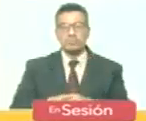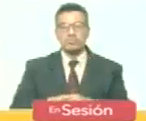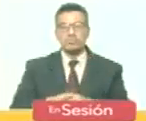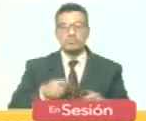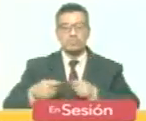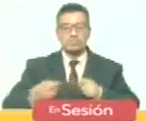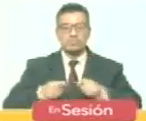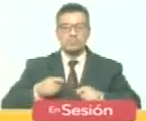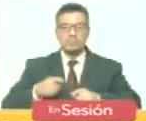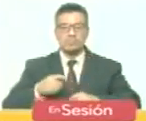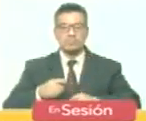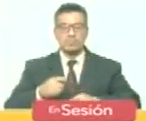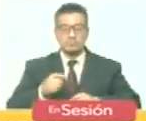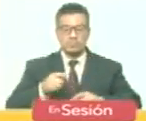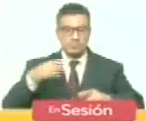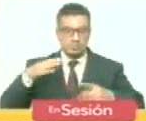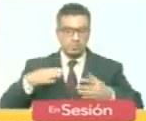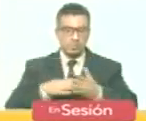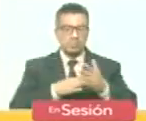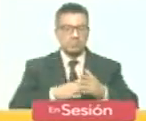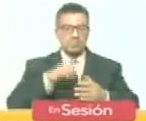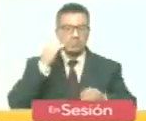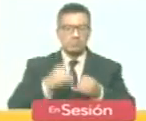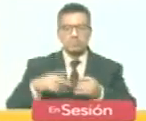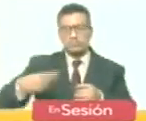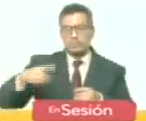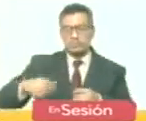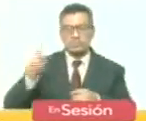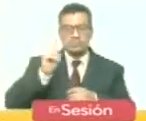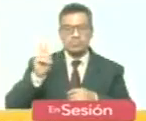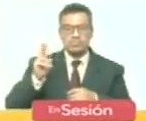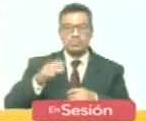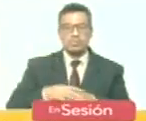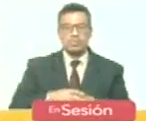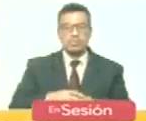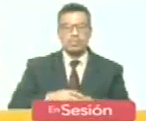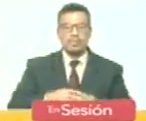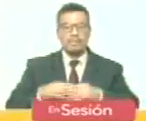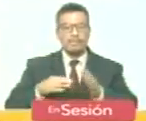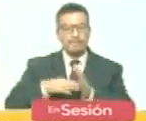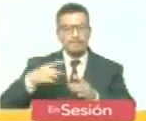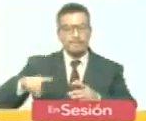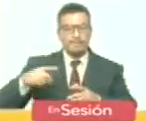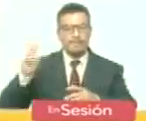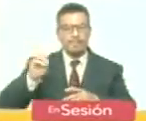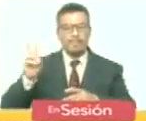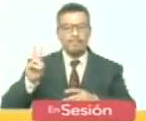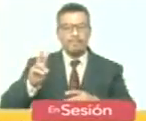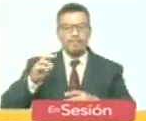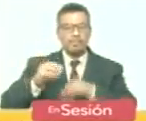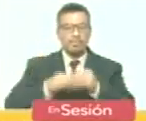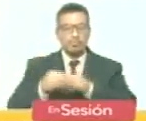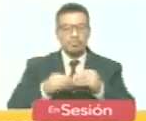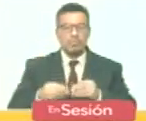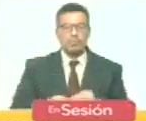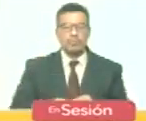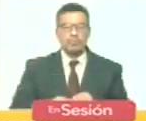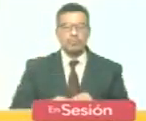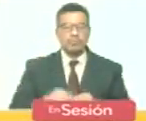acción terrorista de la ultraderecha venezolana, de la derecha venezolana, que ha recurrido de